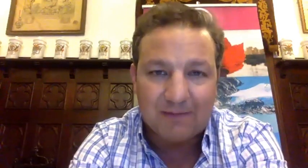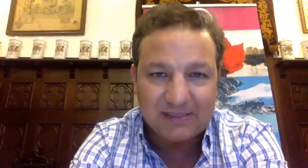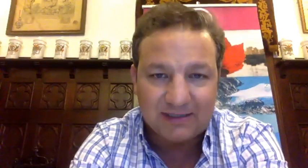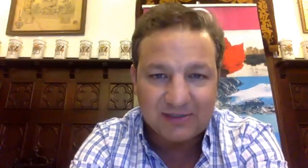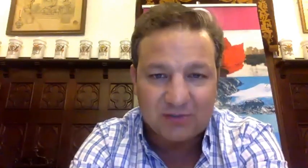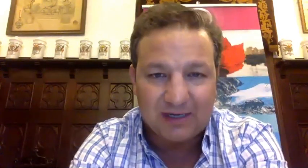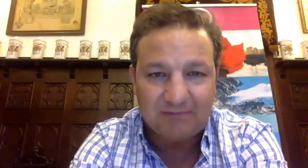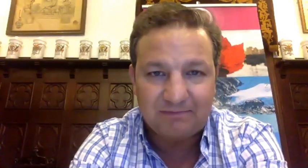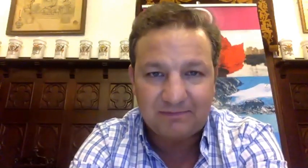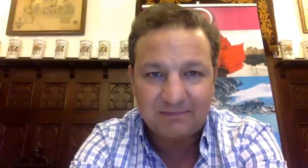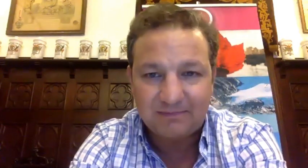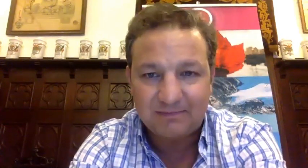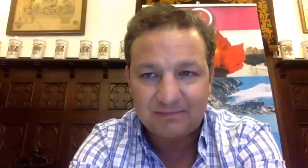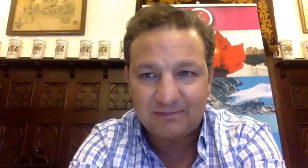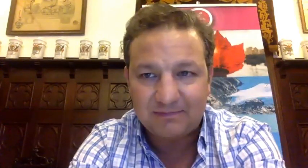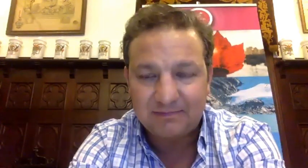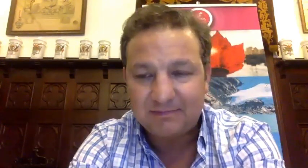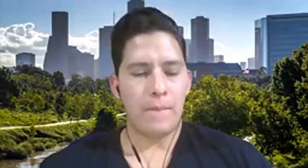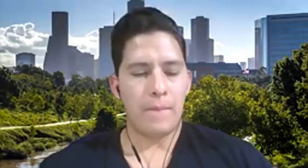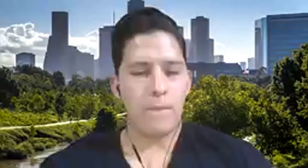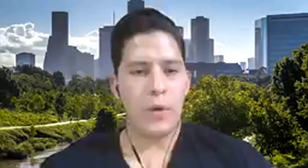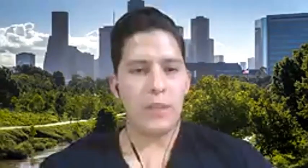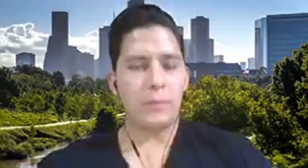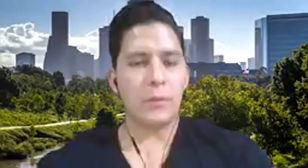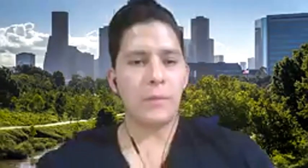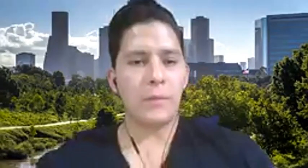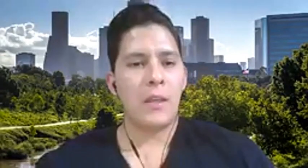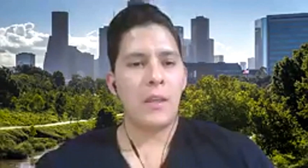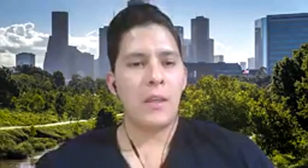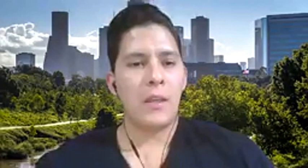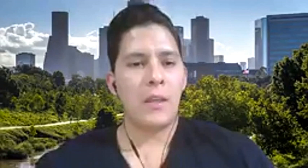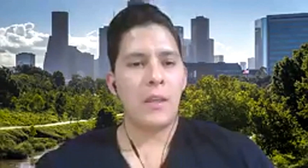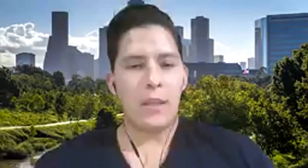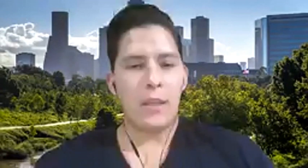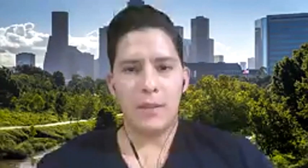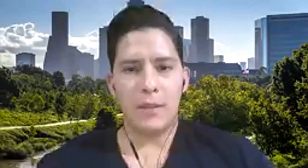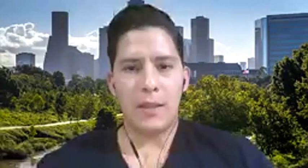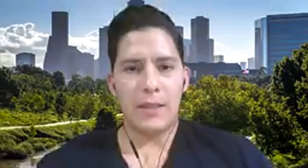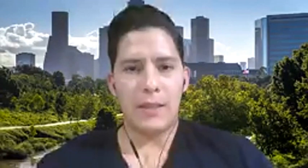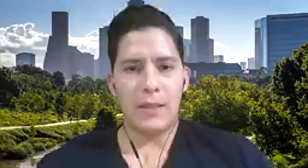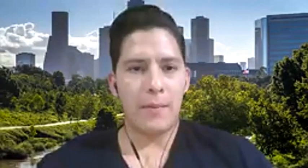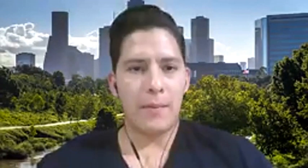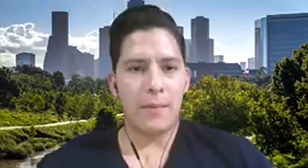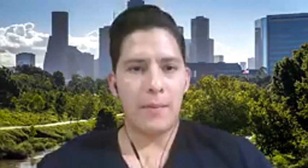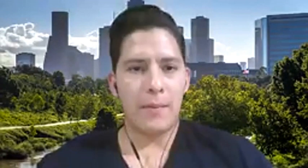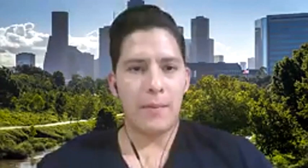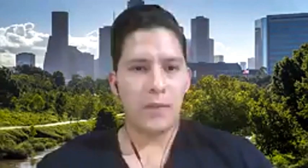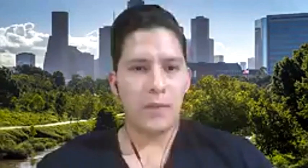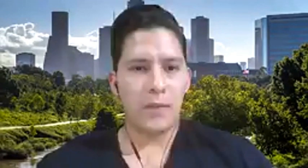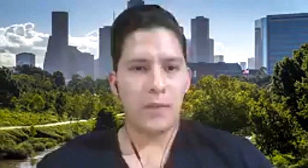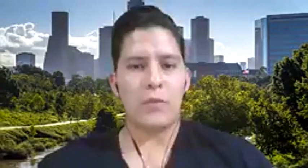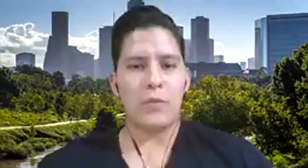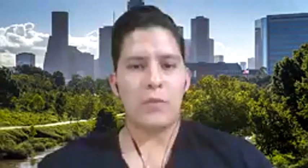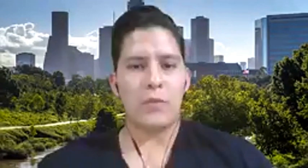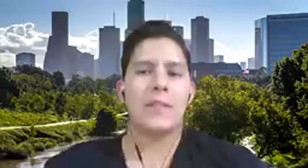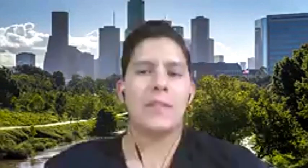Miguel? Vale, buenísimo. Pues justamente les platicaba que la Oficina de Turismo ya tiene más de 30 años de